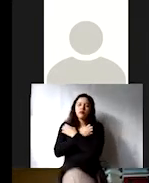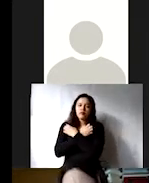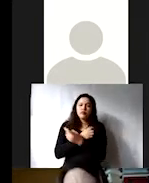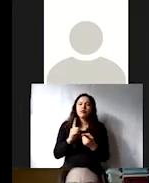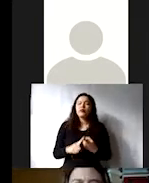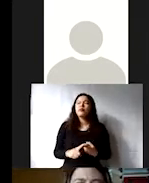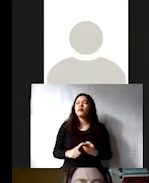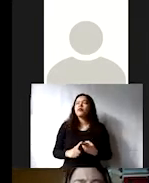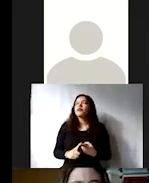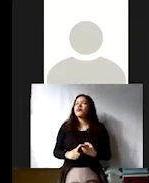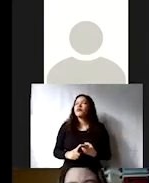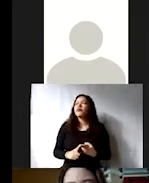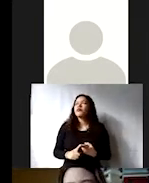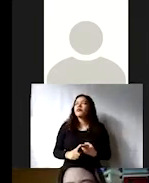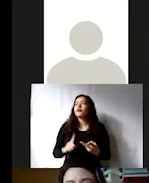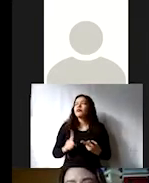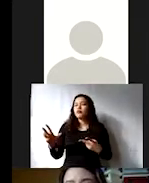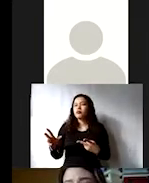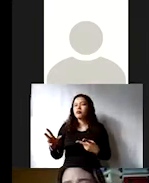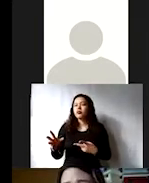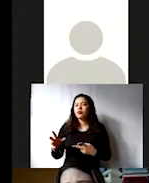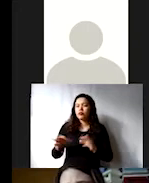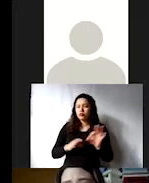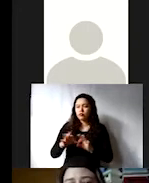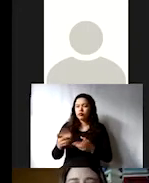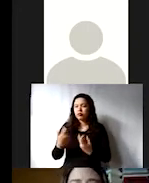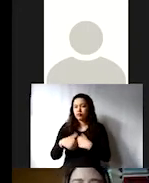con la educación, con las oportunidades